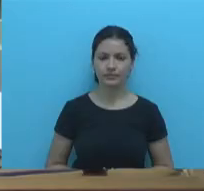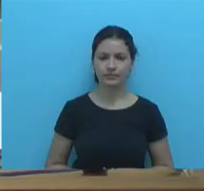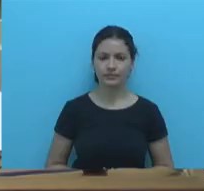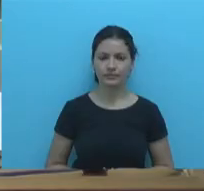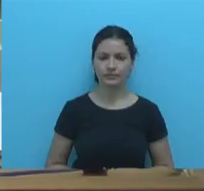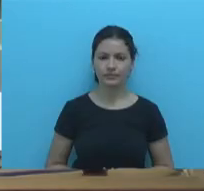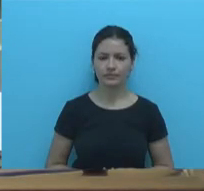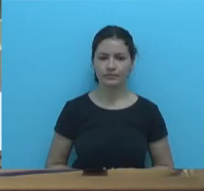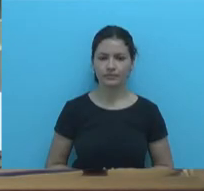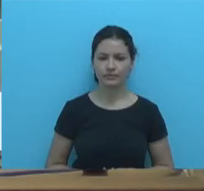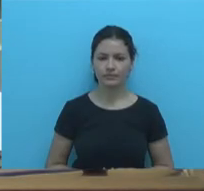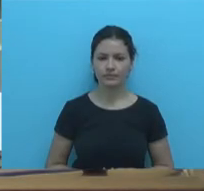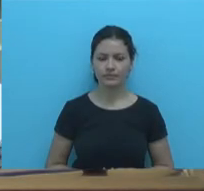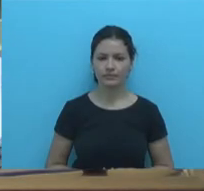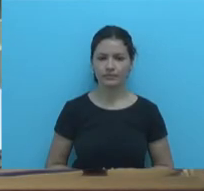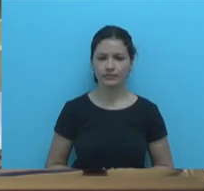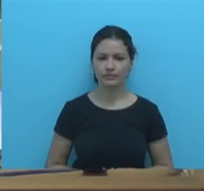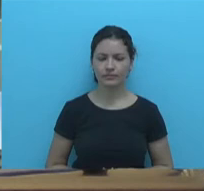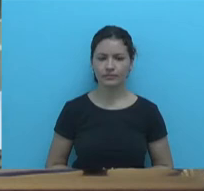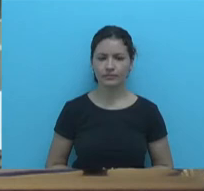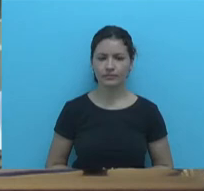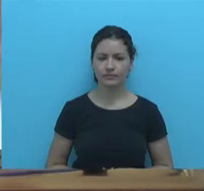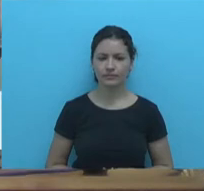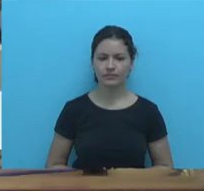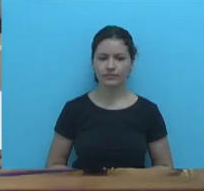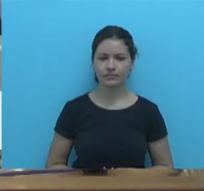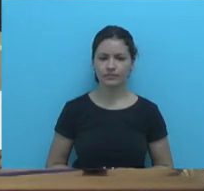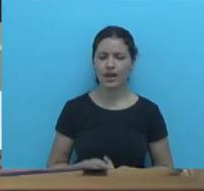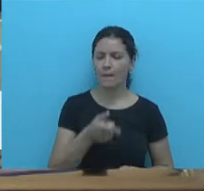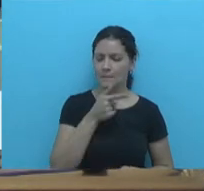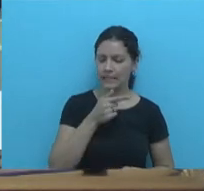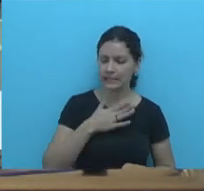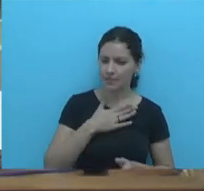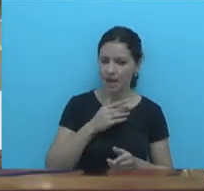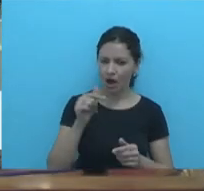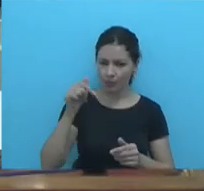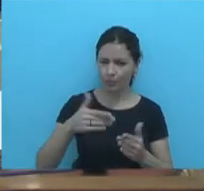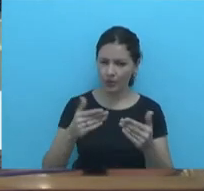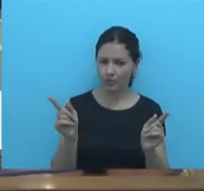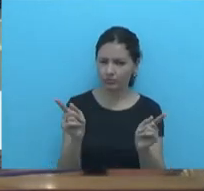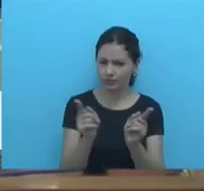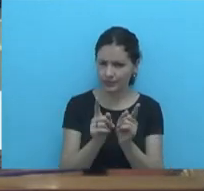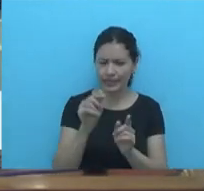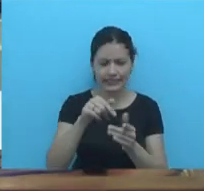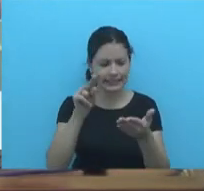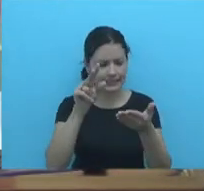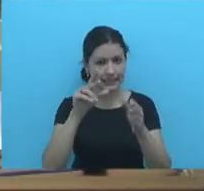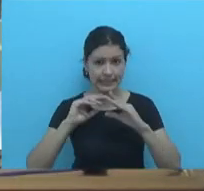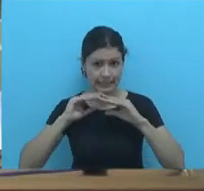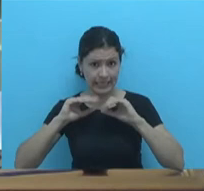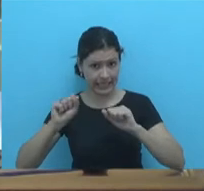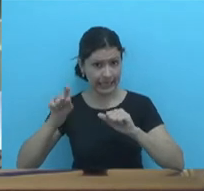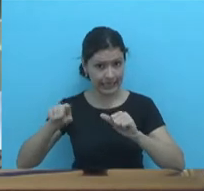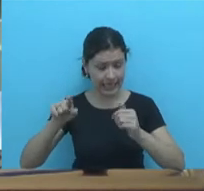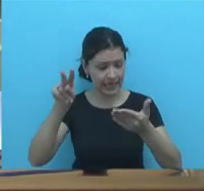entramos a sintetizar y cayendo en una idea común, si por secretaría ya puede leer